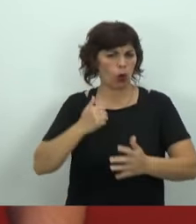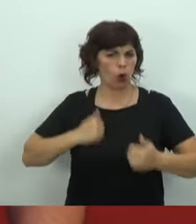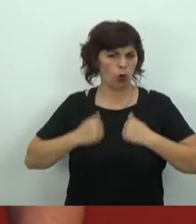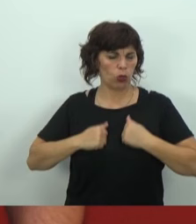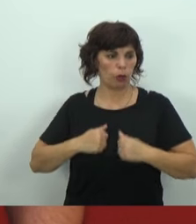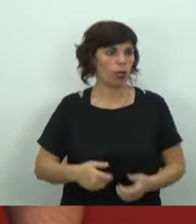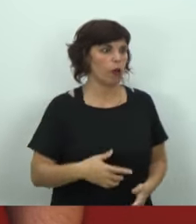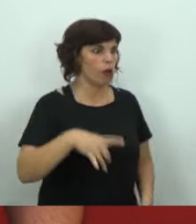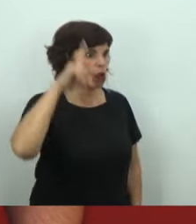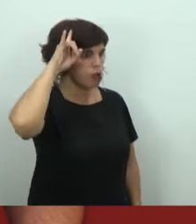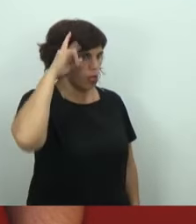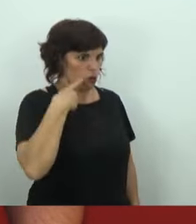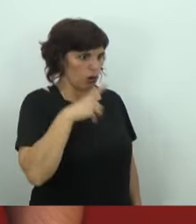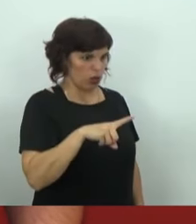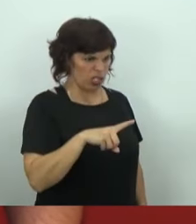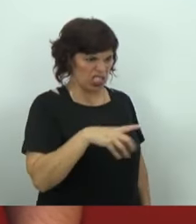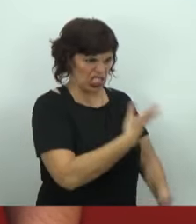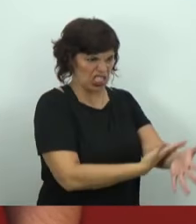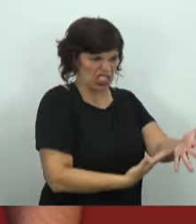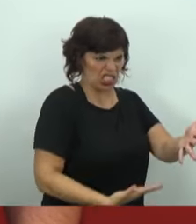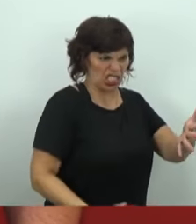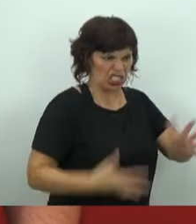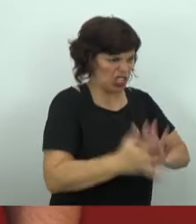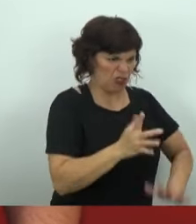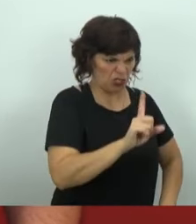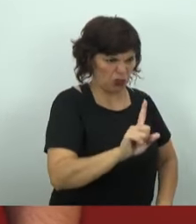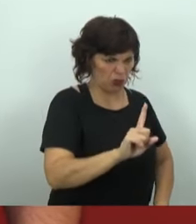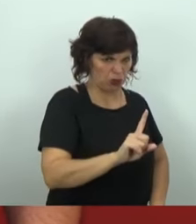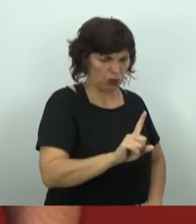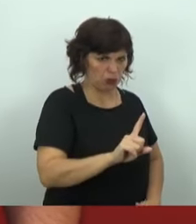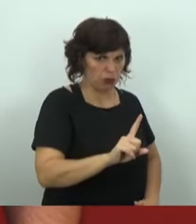dijo: no me hables de esa sangre.